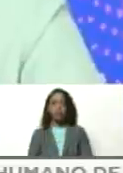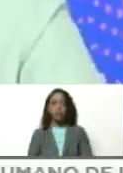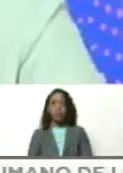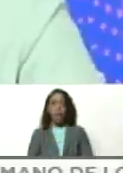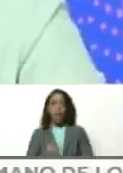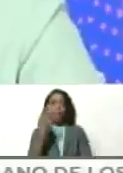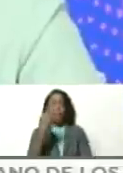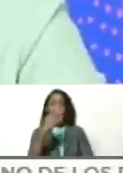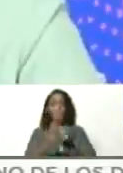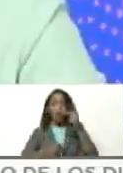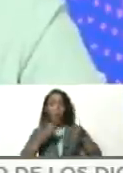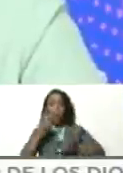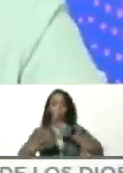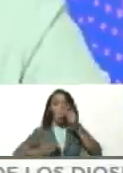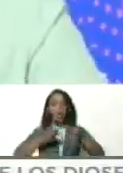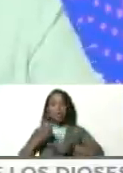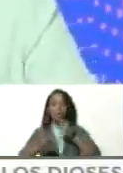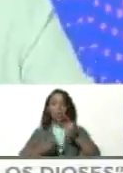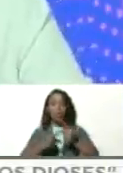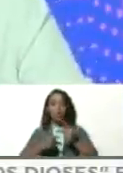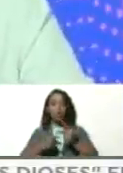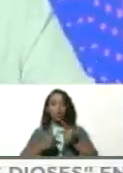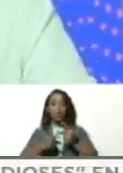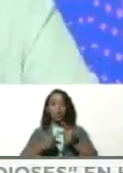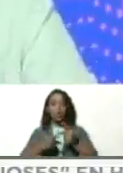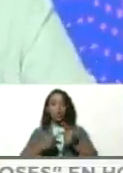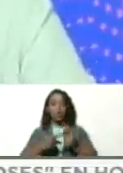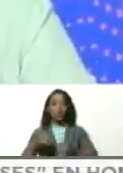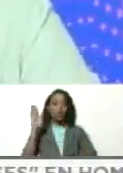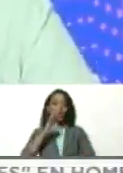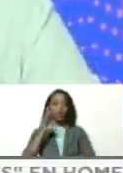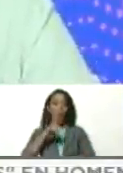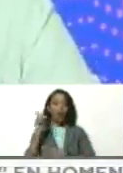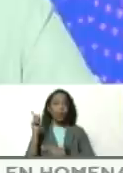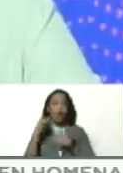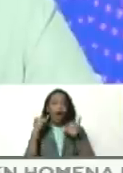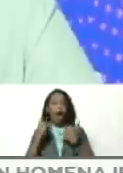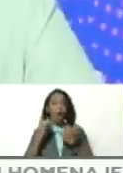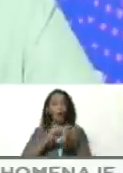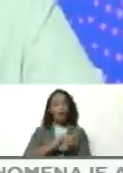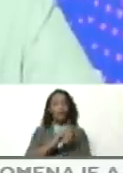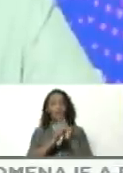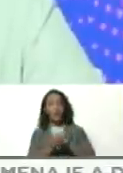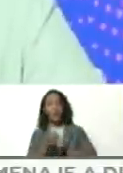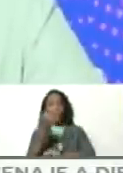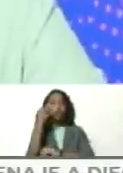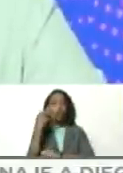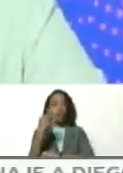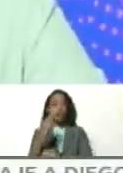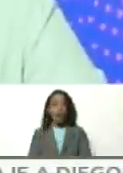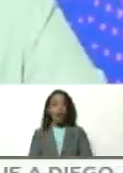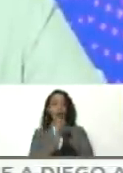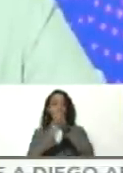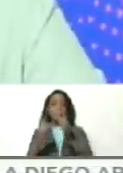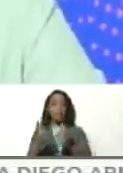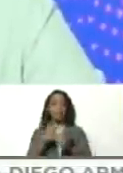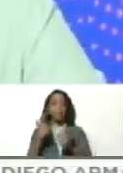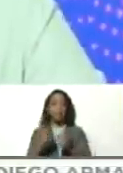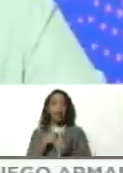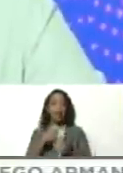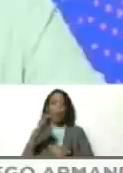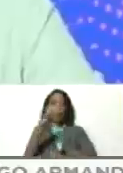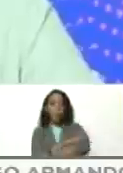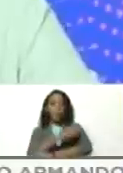Tres políticos curtidos, que ahora se convierten los tres líderes principales de